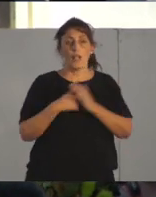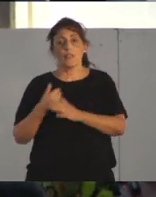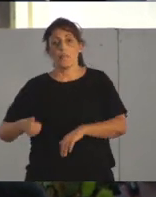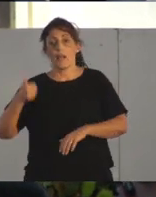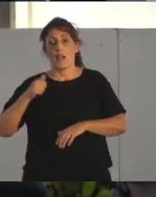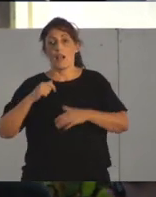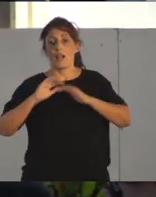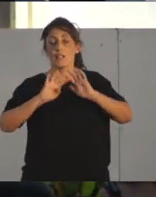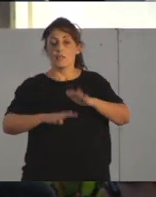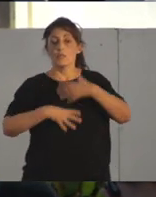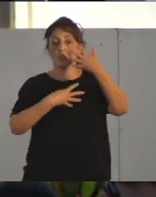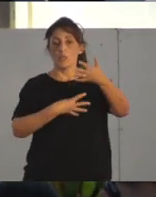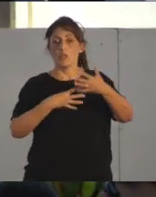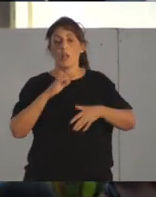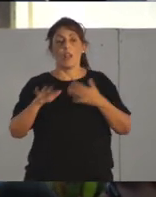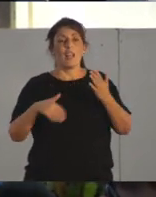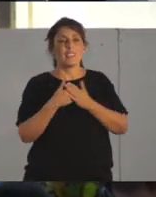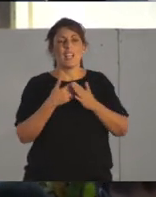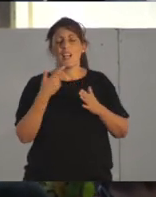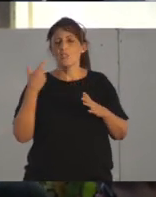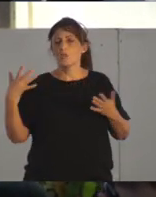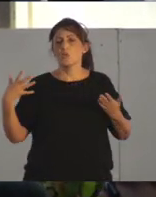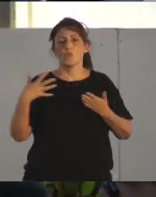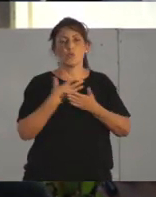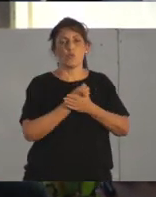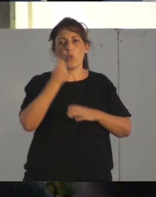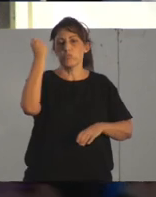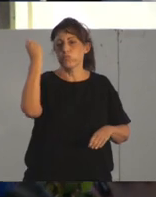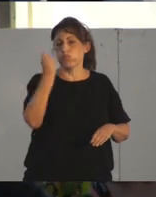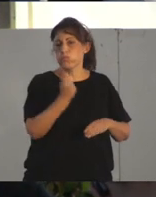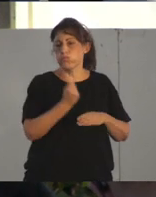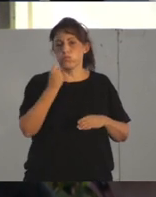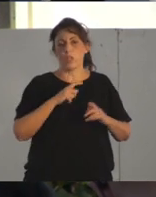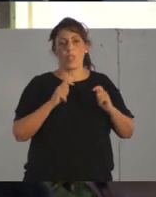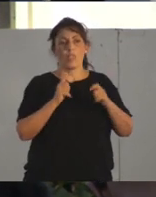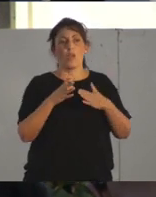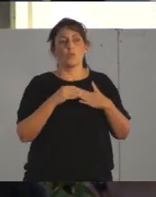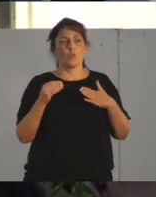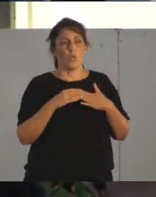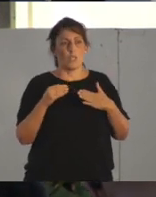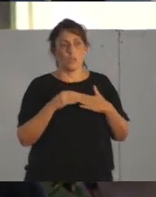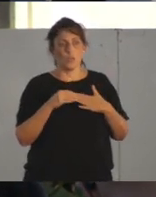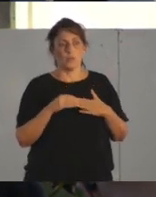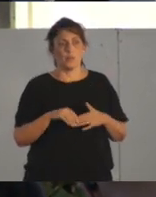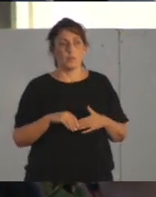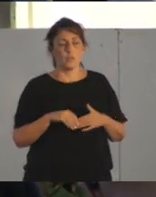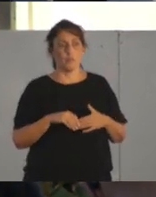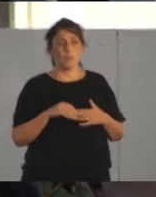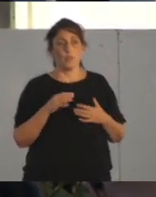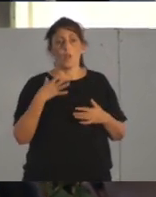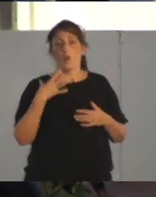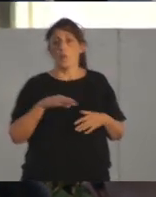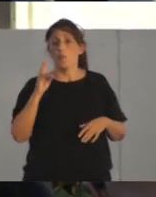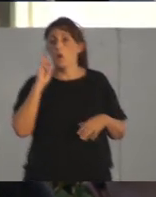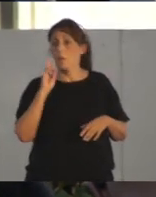9 en el que se texturiza absolutamente todo lo que se le puede dar a nuestros usuarios. Como podemos ver en